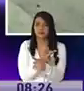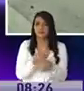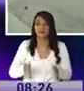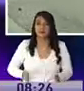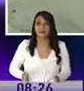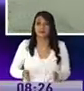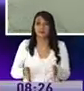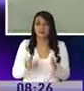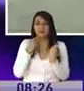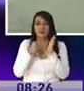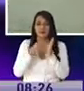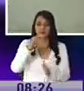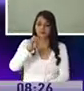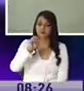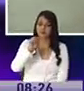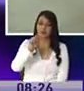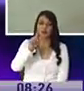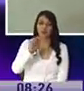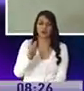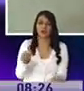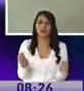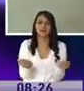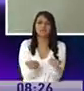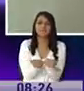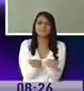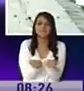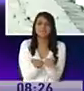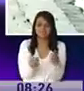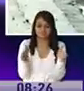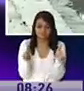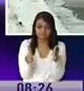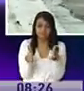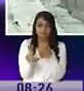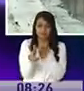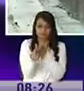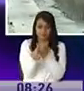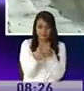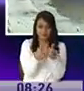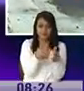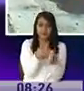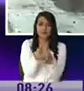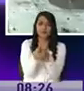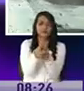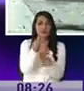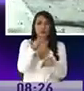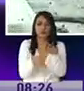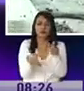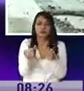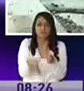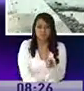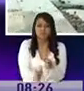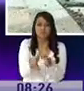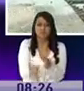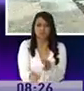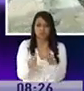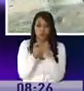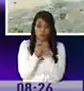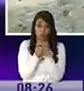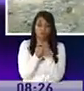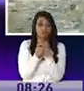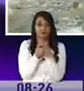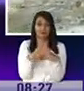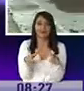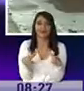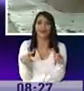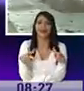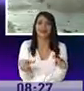ejemplo es tan estrecha que no permite que uno pueda esquivar el hueco y se cae en eso de esos huecos que no son huecos pequeños nás son unos